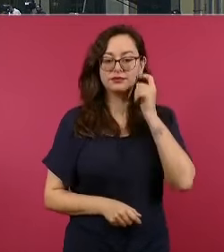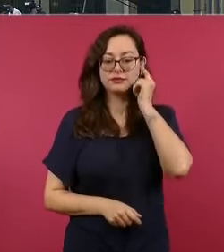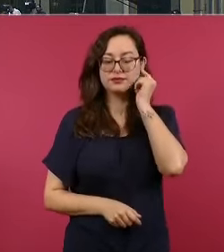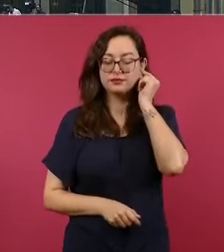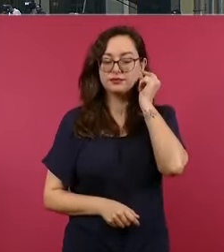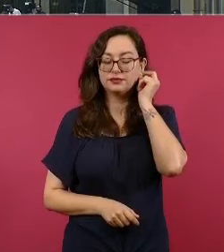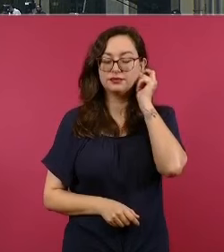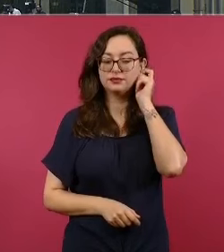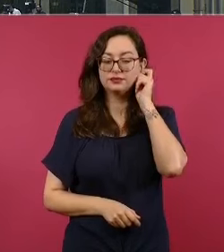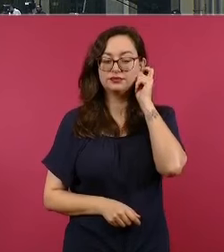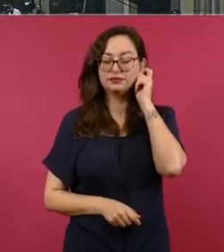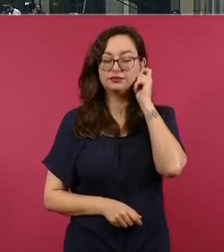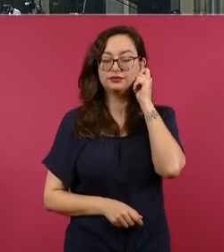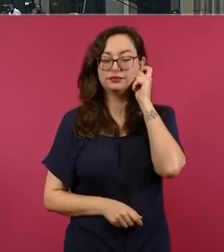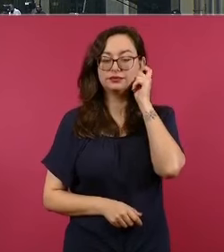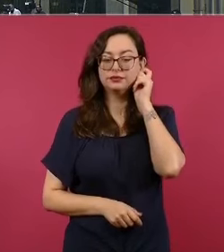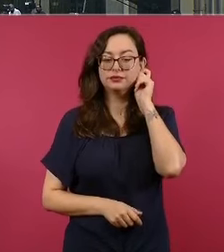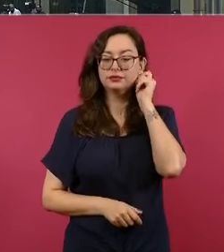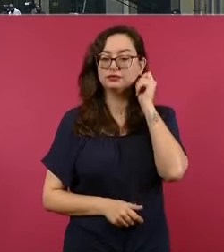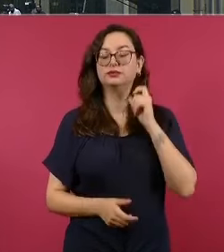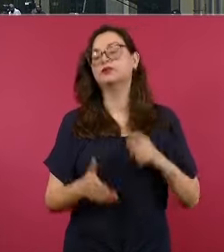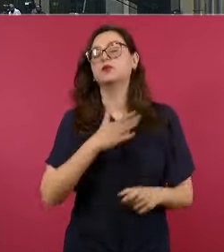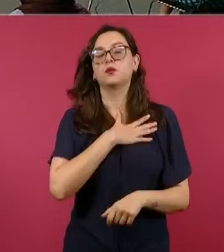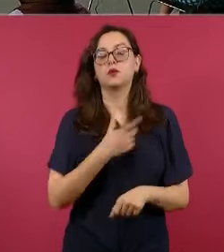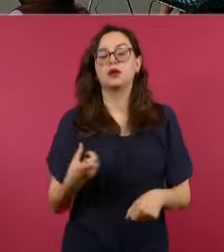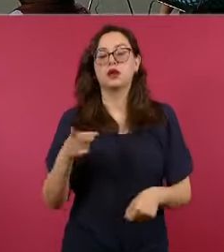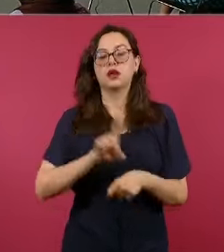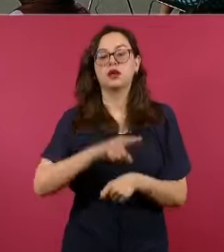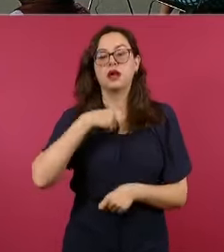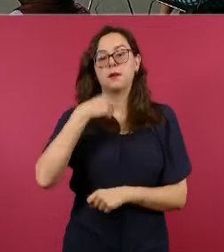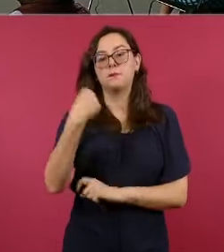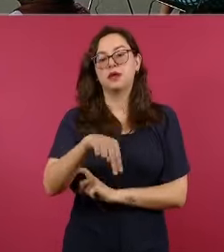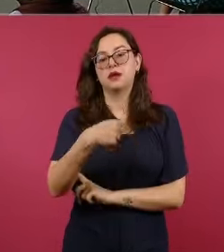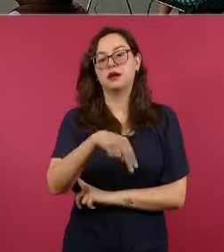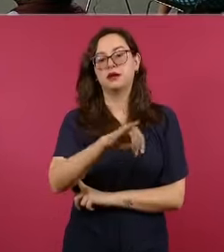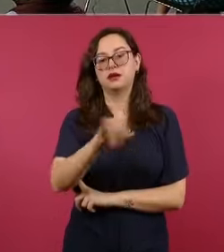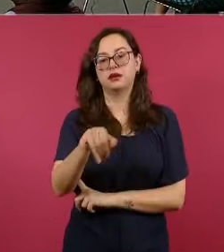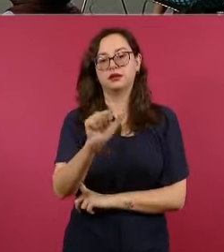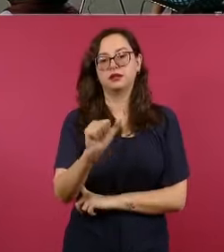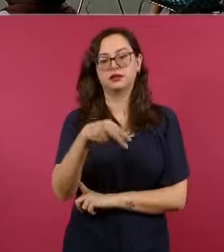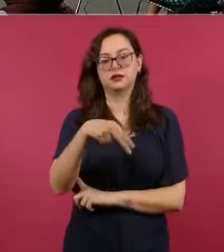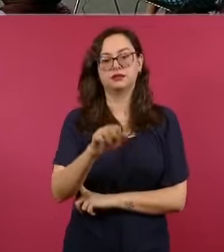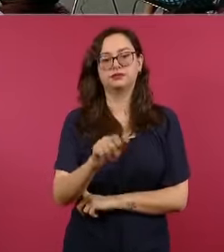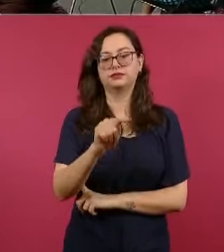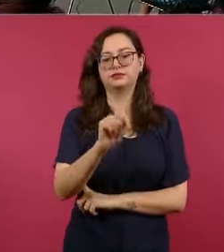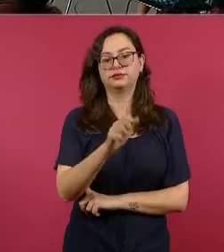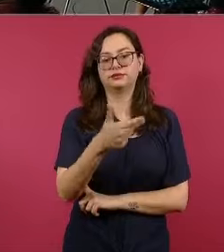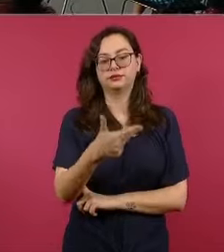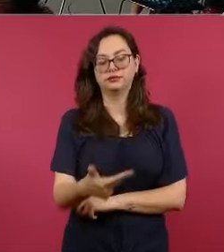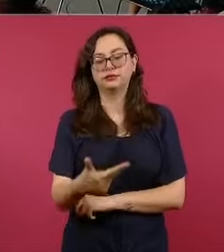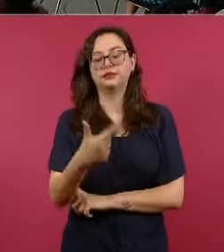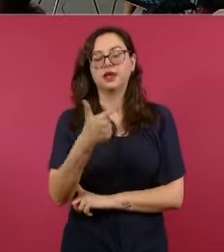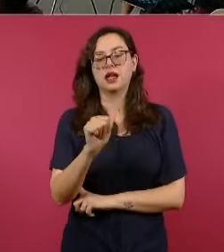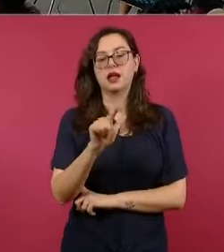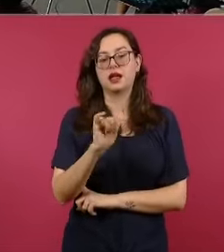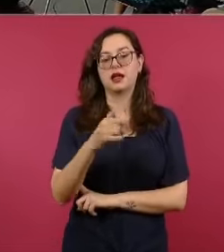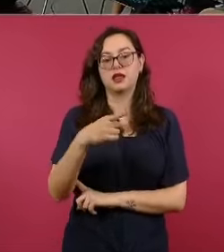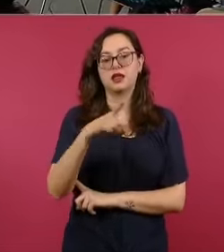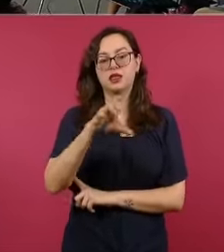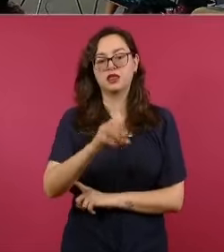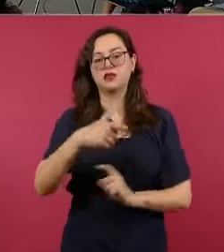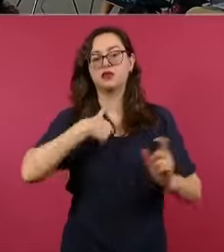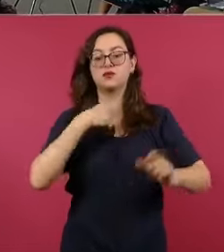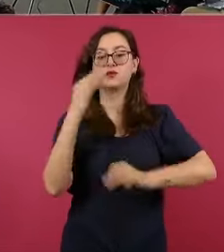adelante muy buenos días señor presidente Janet Galindo de grupo transmedial La chispa Campeche Tabasco Yucatán Quintana ro